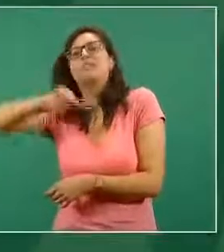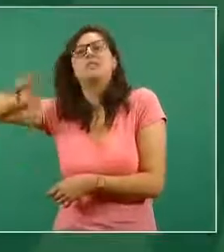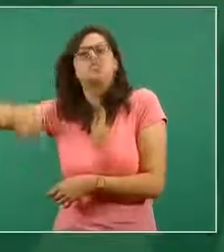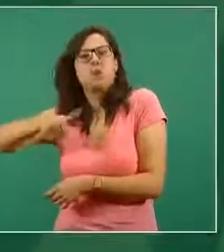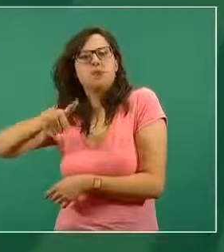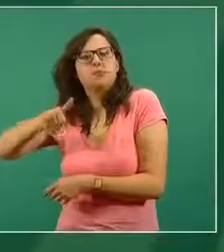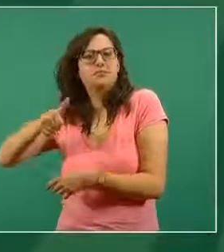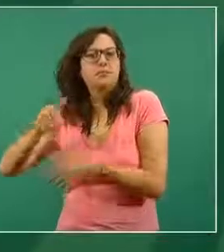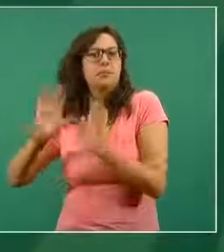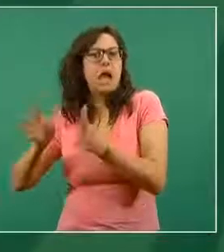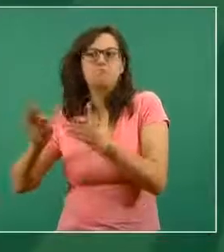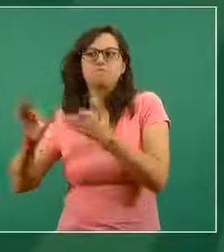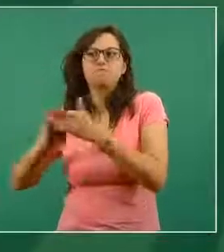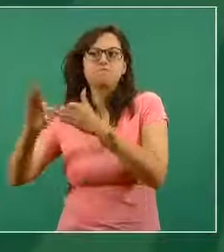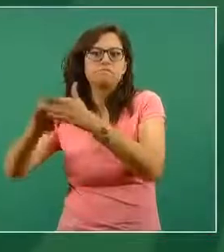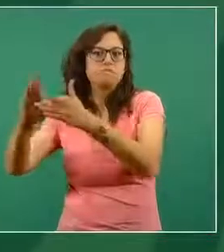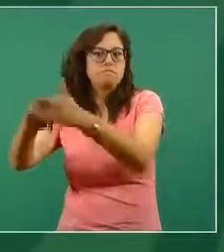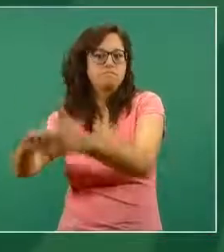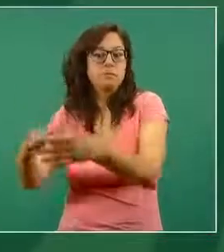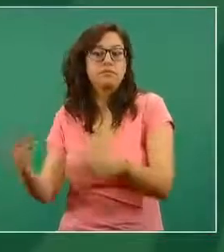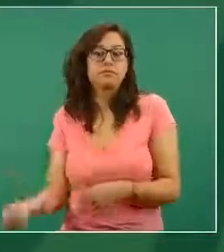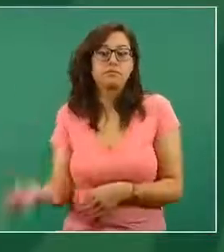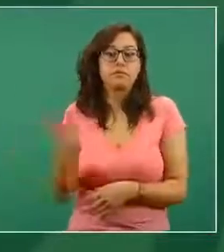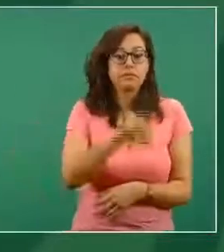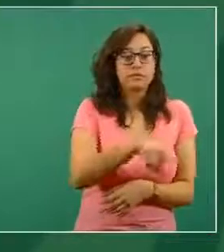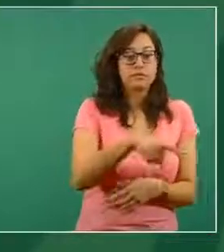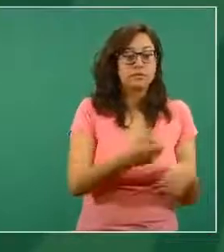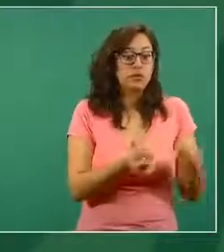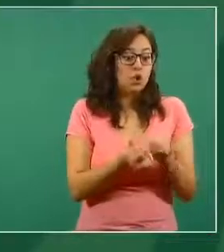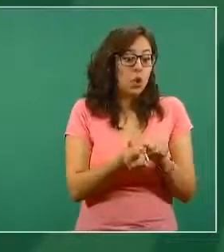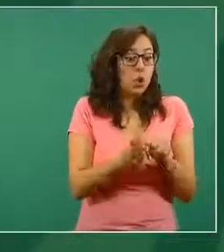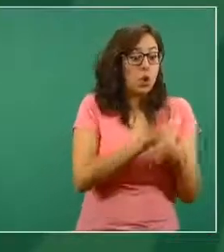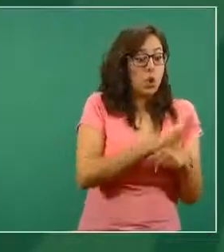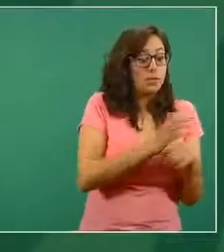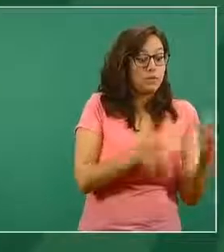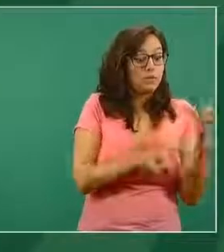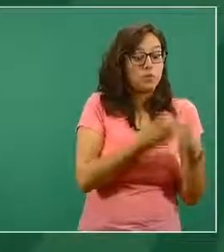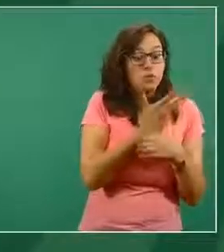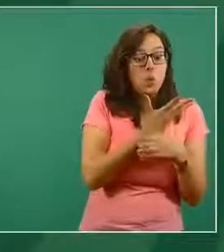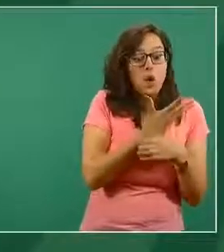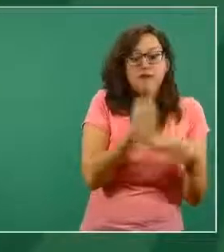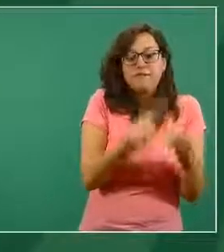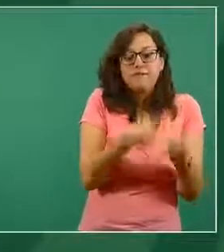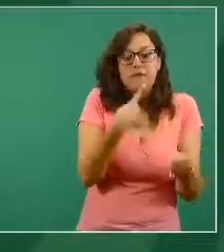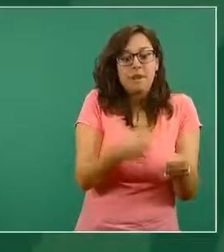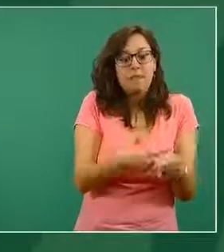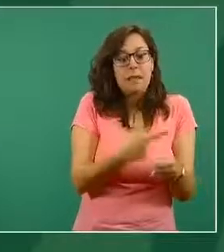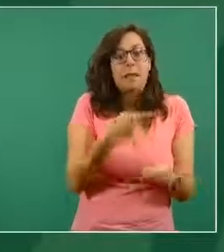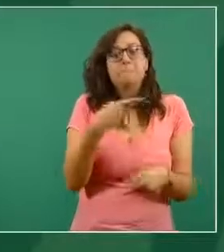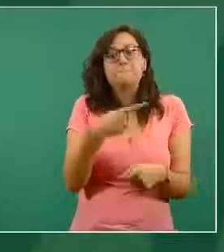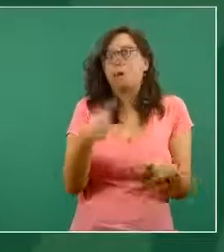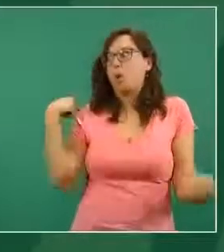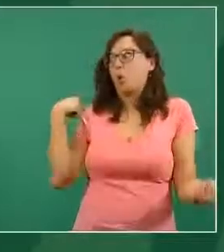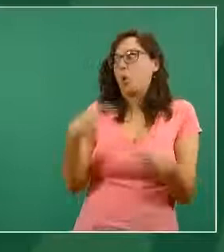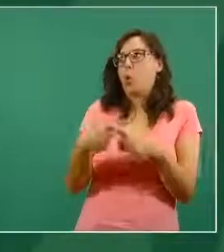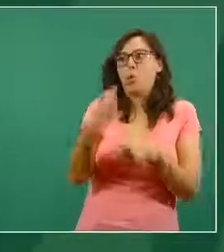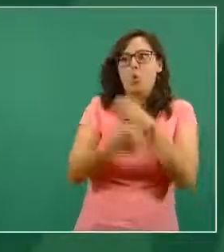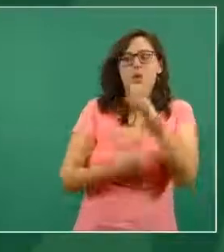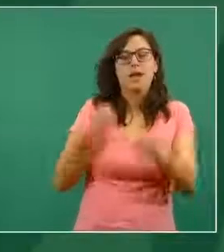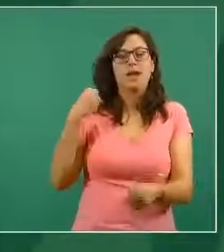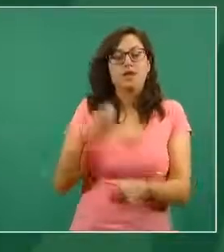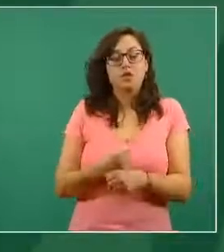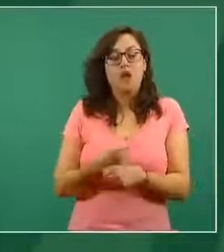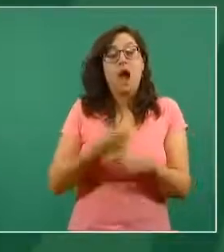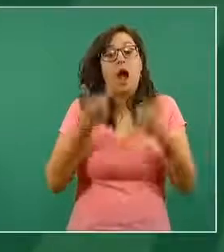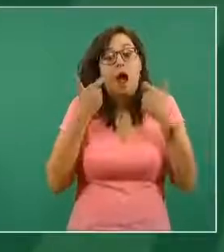podríamos hablar de que va a presentar una estacionalidad. Sin embargo, este año podremos ir identificando el comportamiento. Justo ahora vamos a